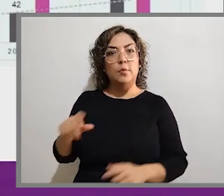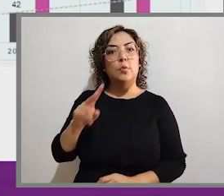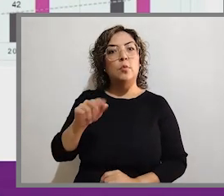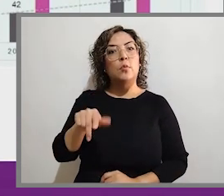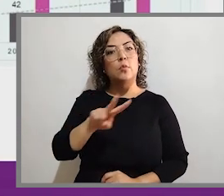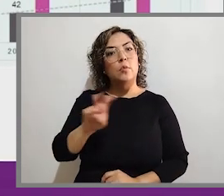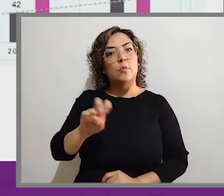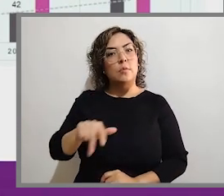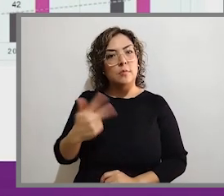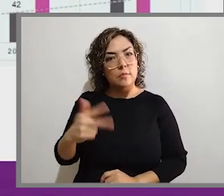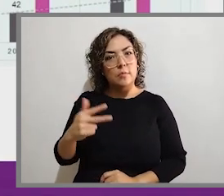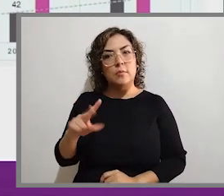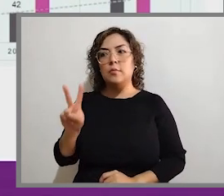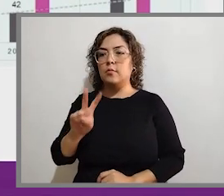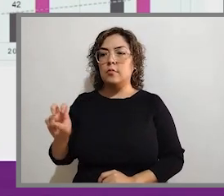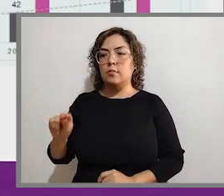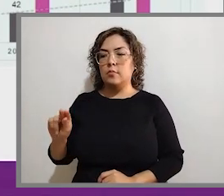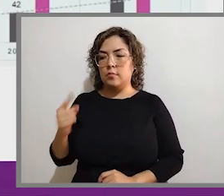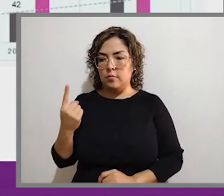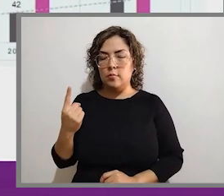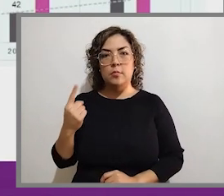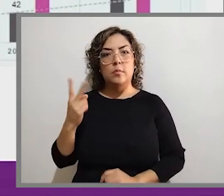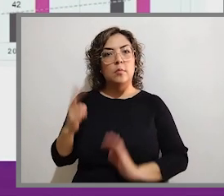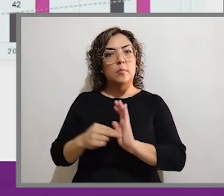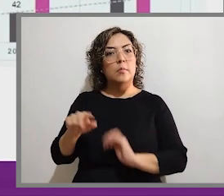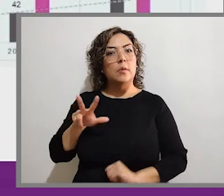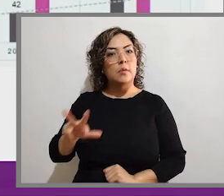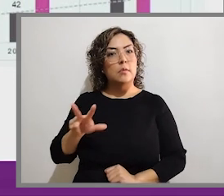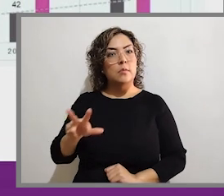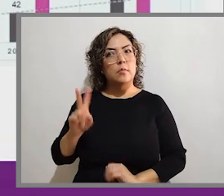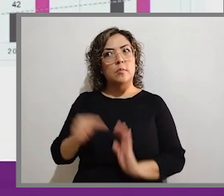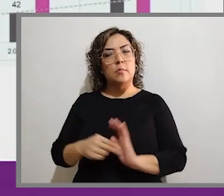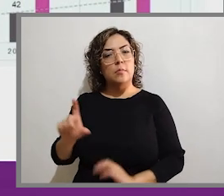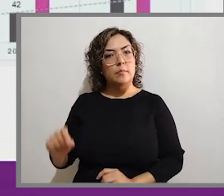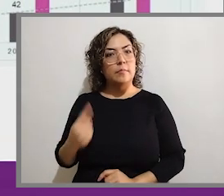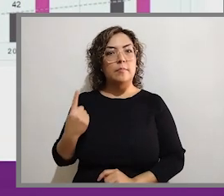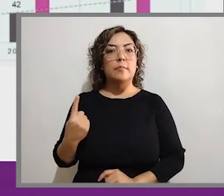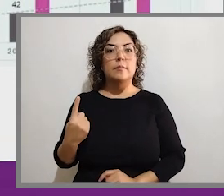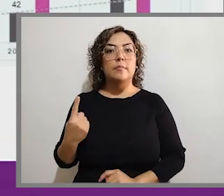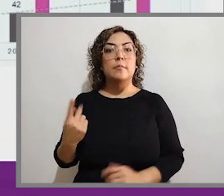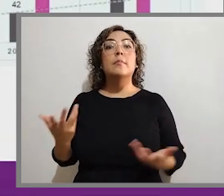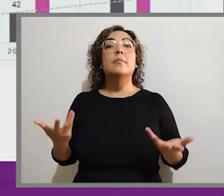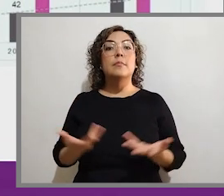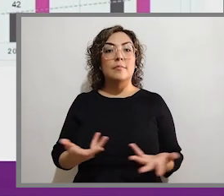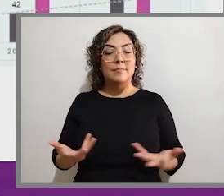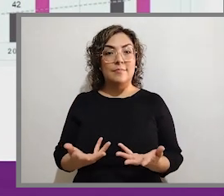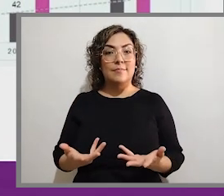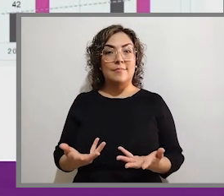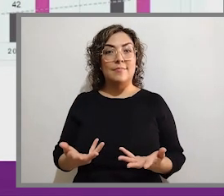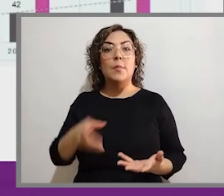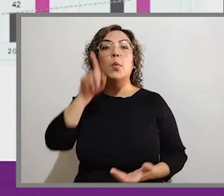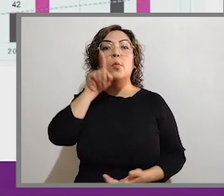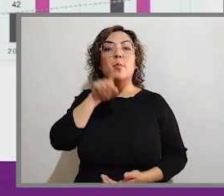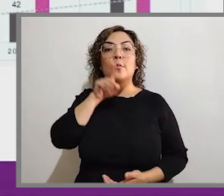2015 y 2021, y en la de 2018 a 21, que esta es la que logra el principio de paridad total, ya estábamos